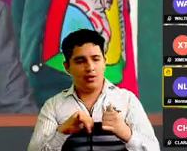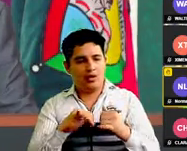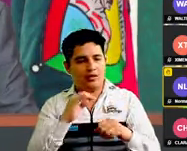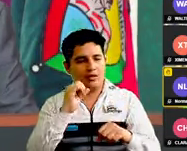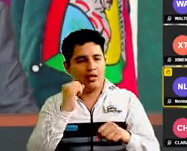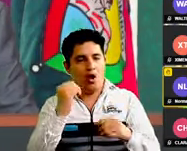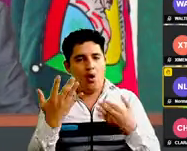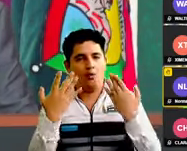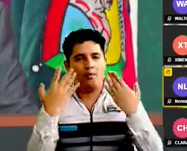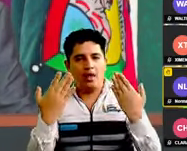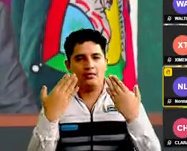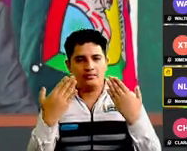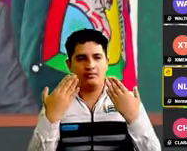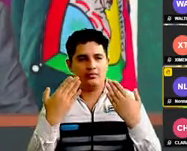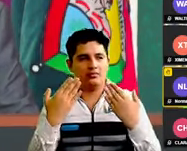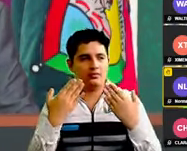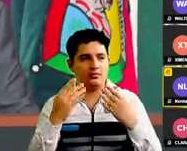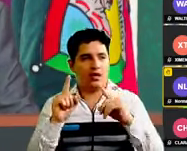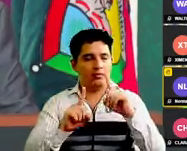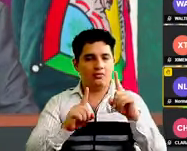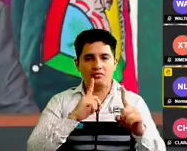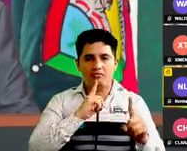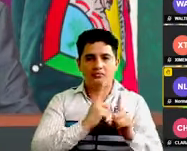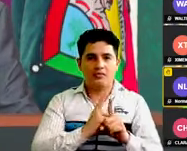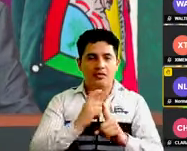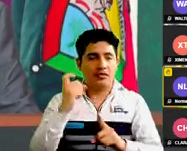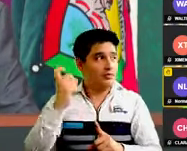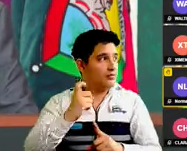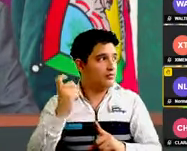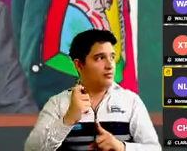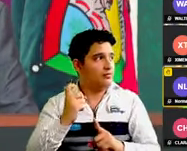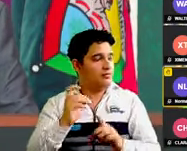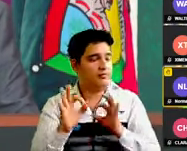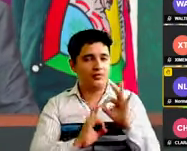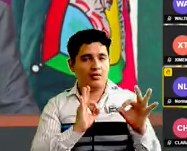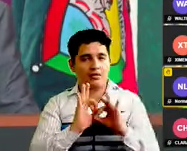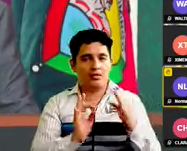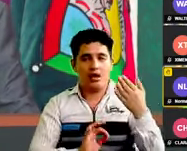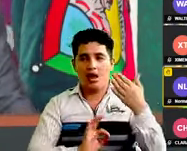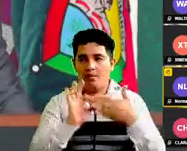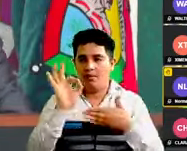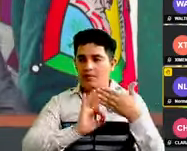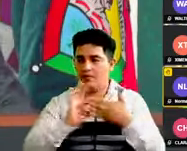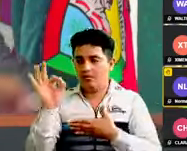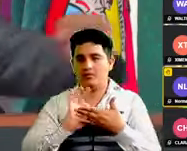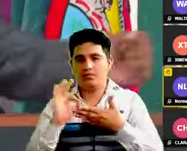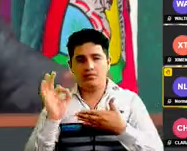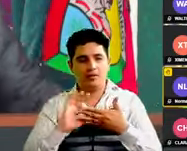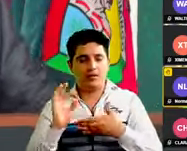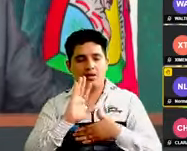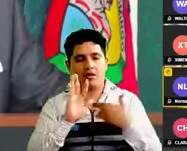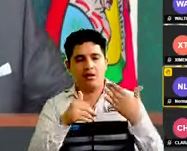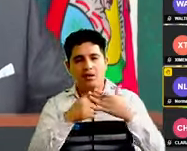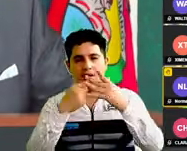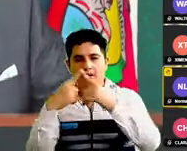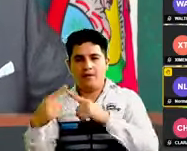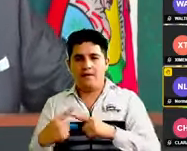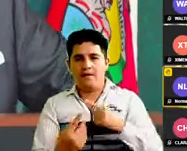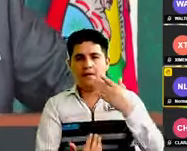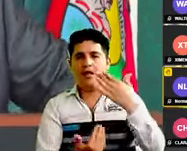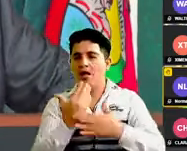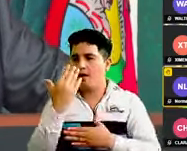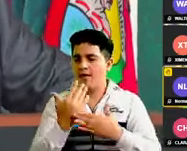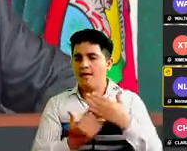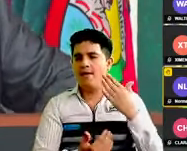que de alguna manera necesitan esos importantes sectores. Va a quedar una avenida regenerada, con modernidad,